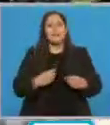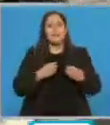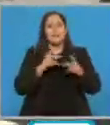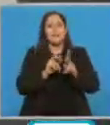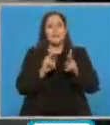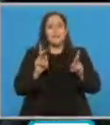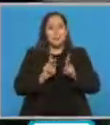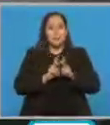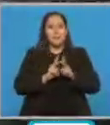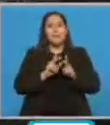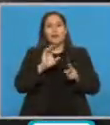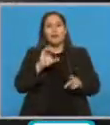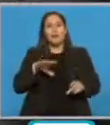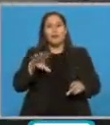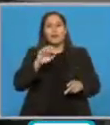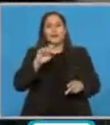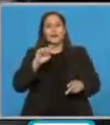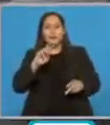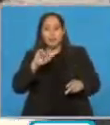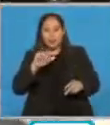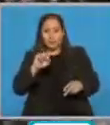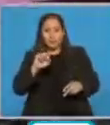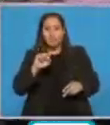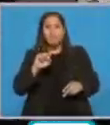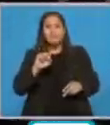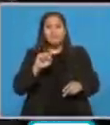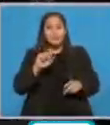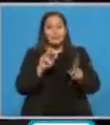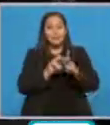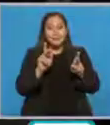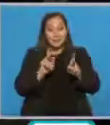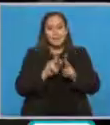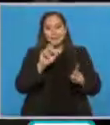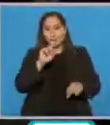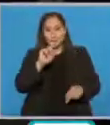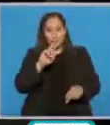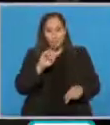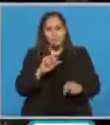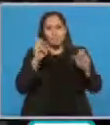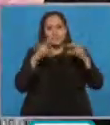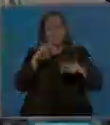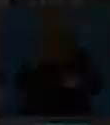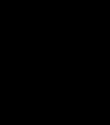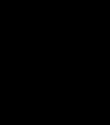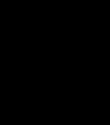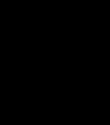parque, del Colonia Asturias, el Parque Asturias. Ahí nos vemos, tío Alberto.